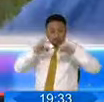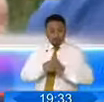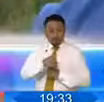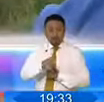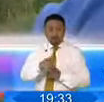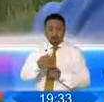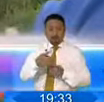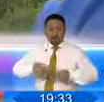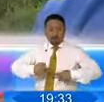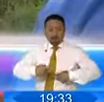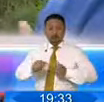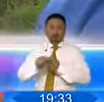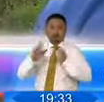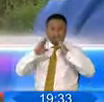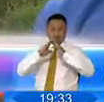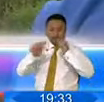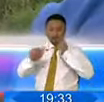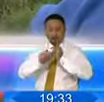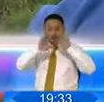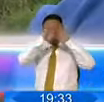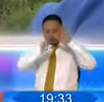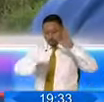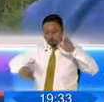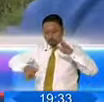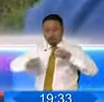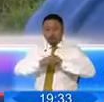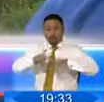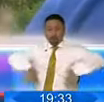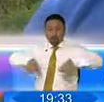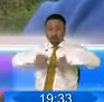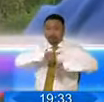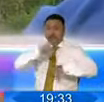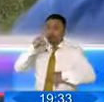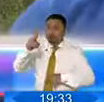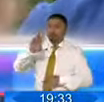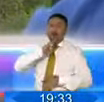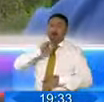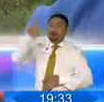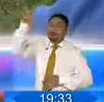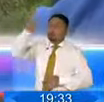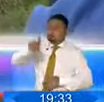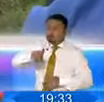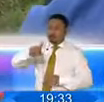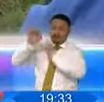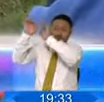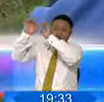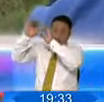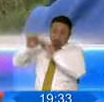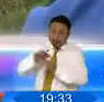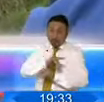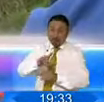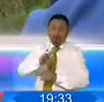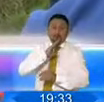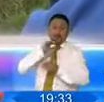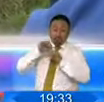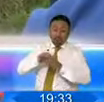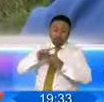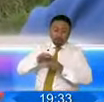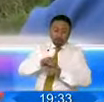en laderas o en lugares propensos a movimientos en masa, si ve humedad, grietas, caída de escombros, filtración de